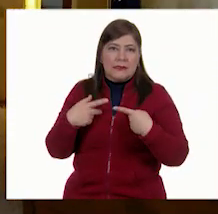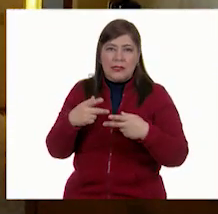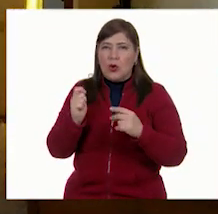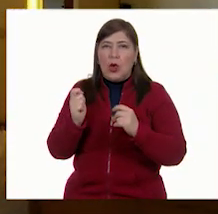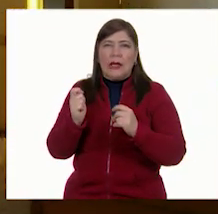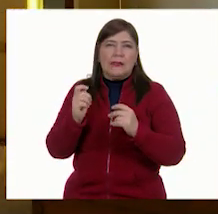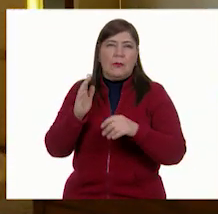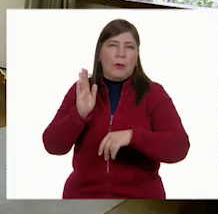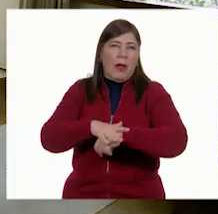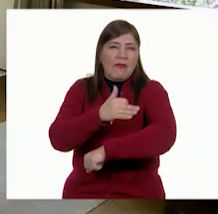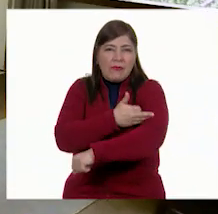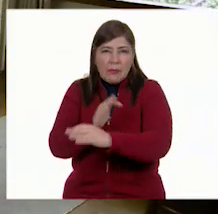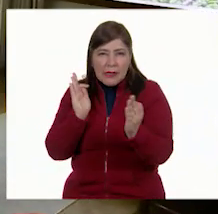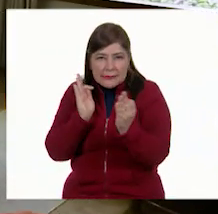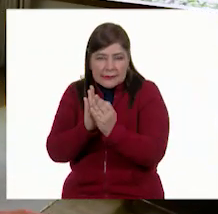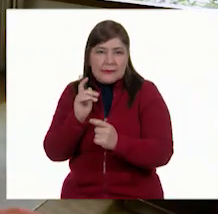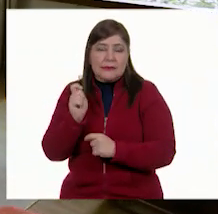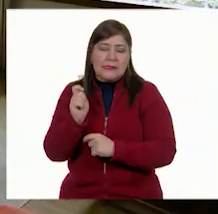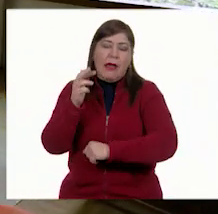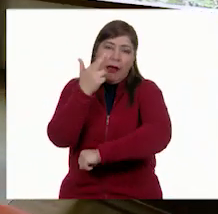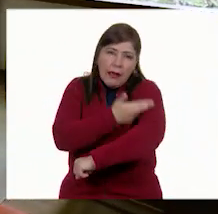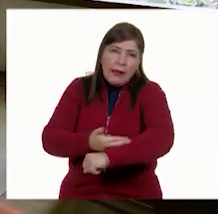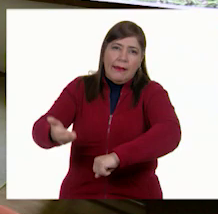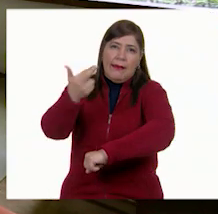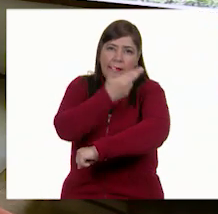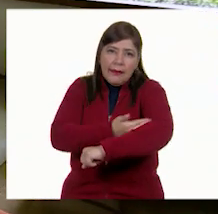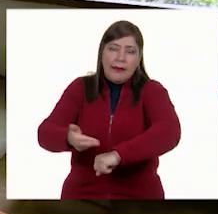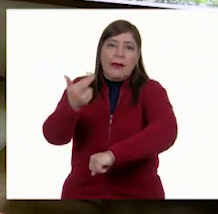Entonces se empezaron a hacer las gestiones para